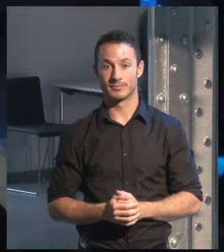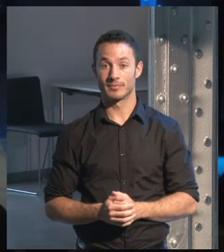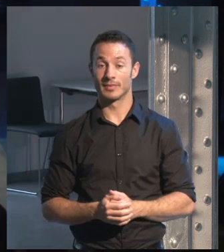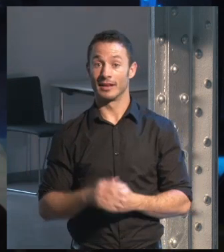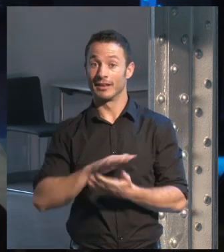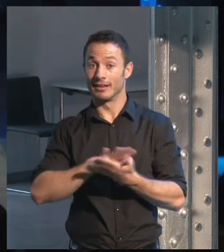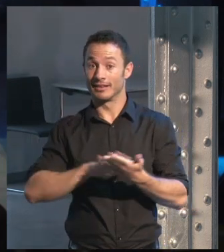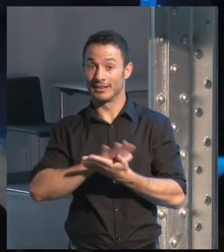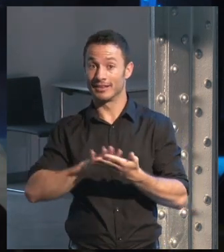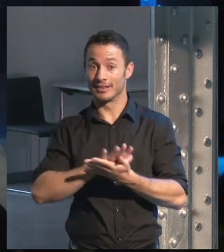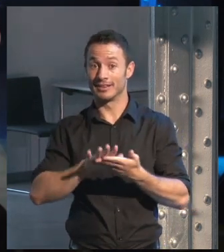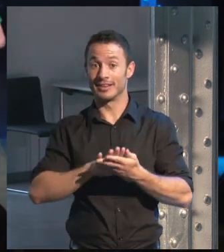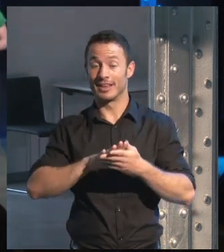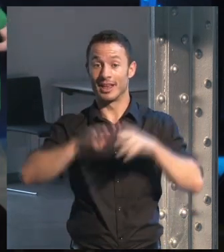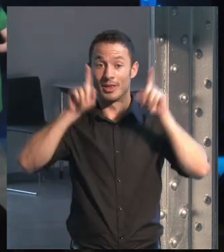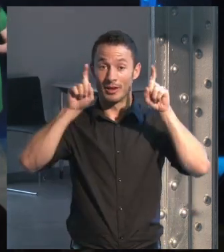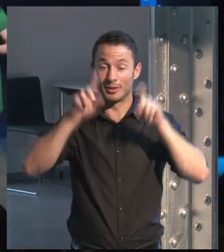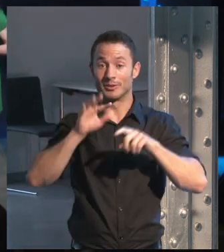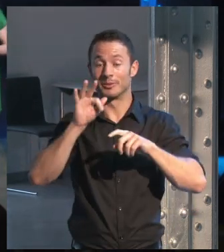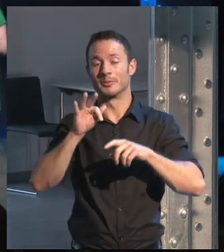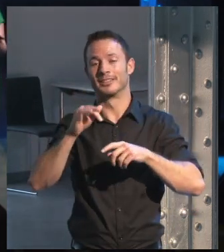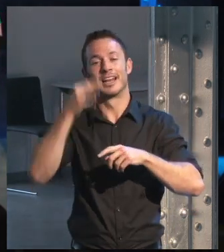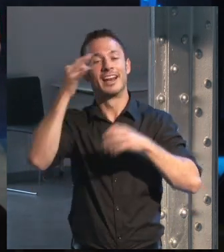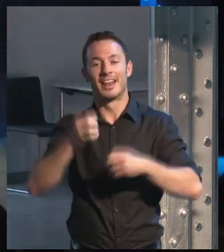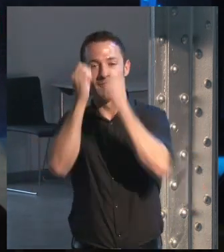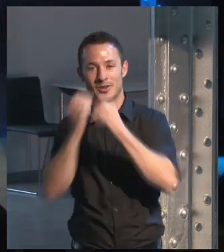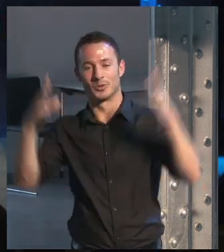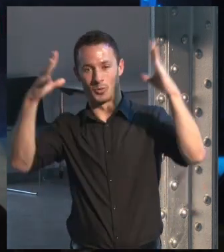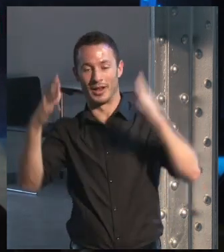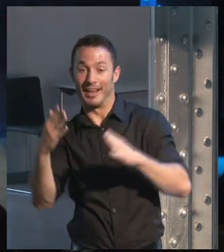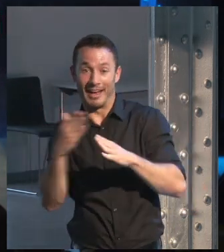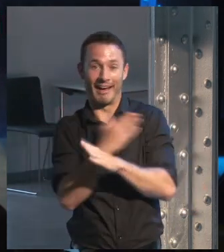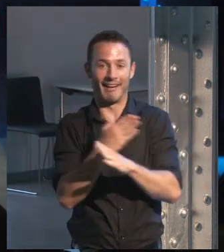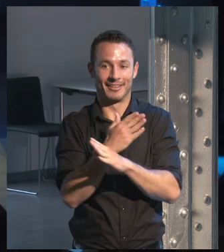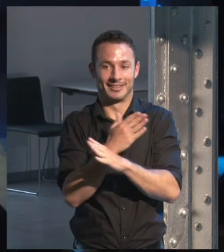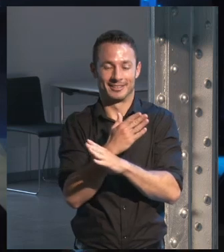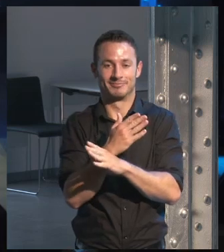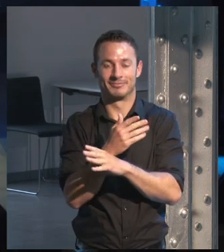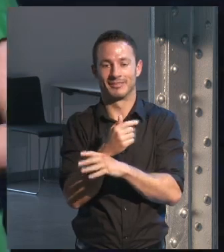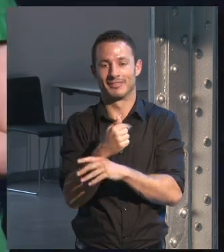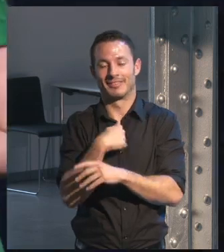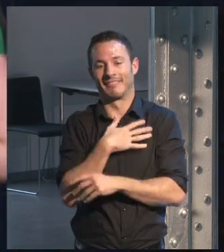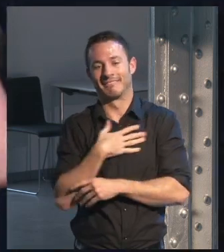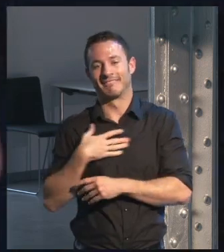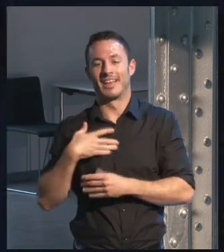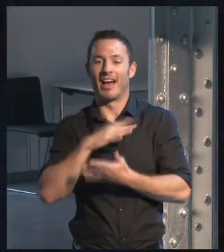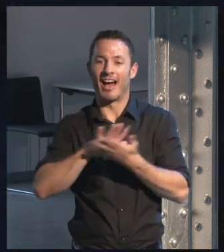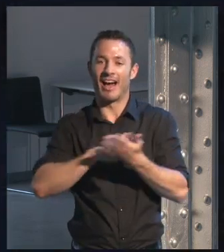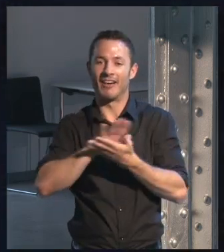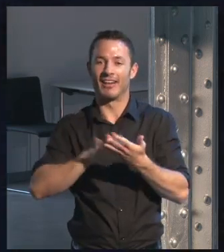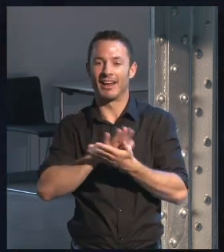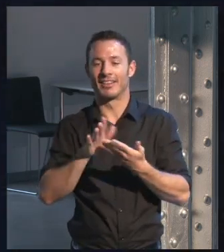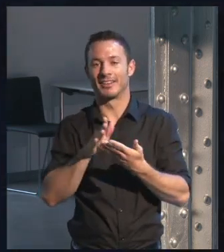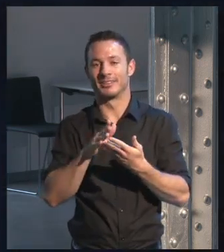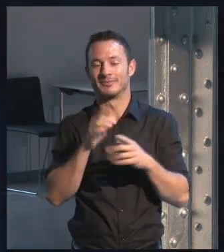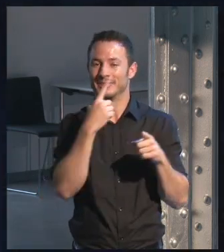Antes de hablar de educación y de realidad virtual, que es lo que hoy nos ocupa, os voy a hablar de otros eventos que